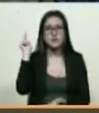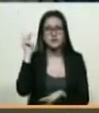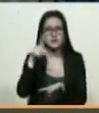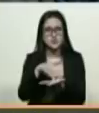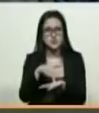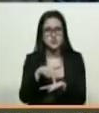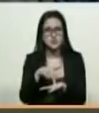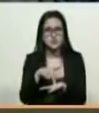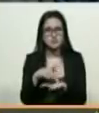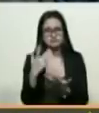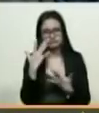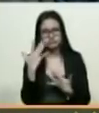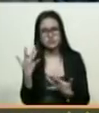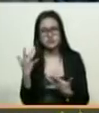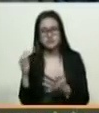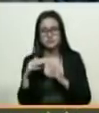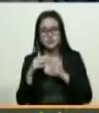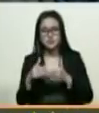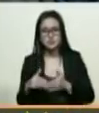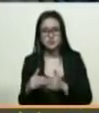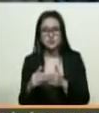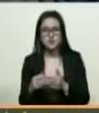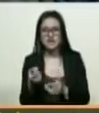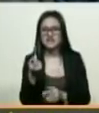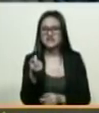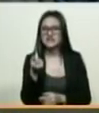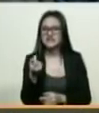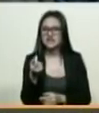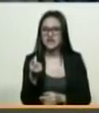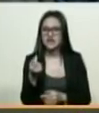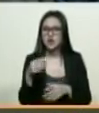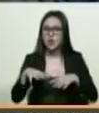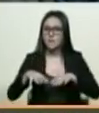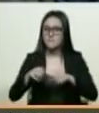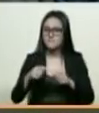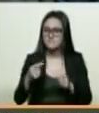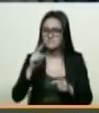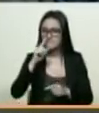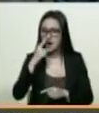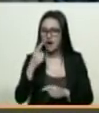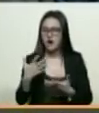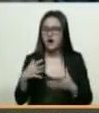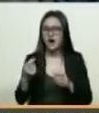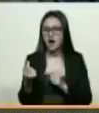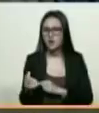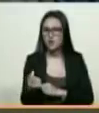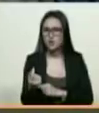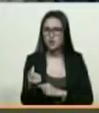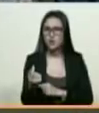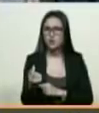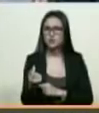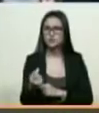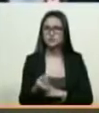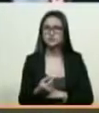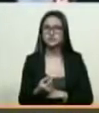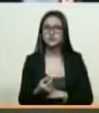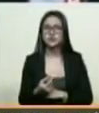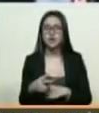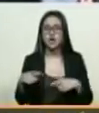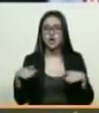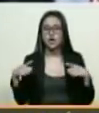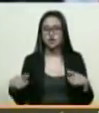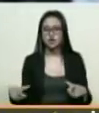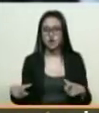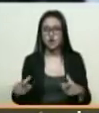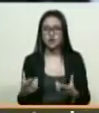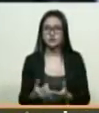visibilizando la llegada de materia prima, de trigo duro, de trigo panadero, de arroz, de torta de soya